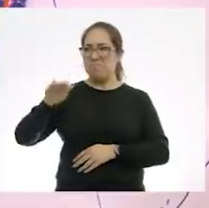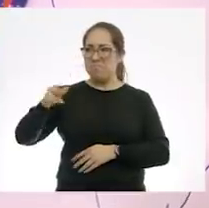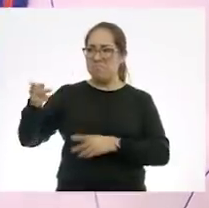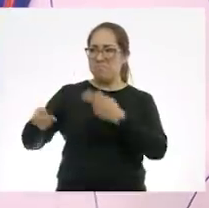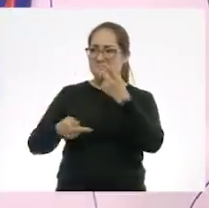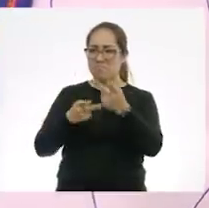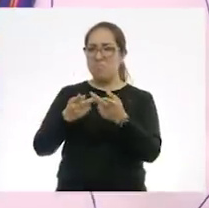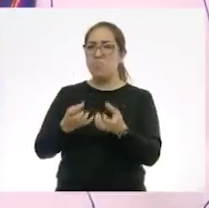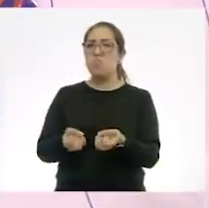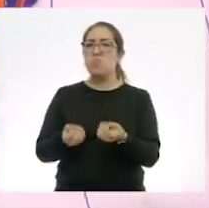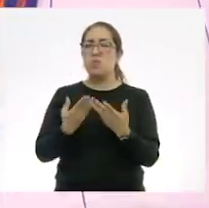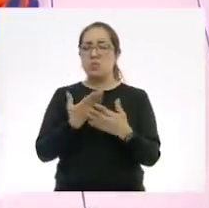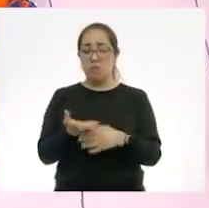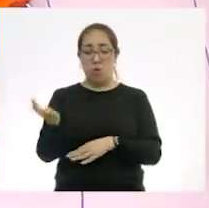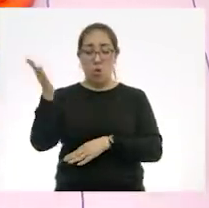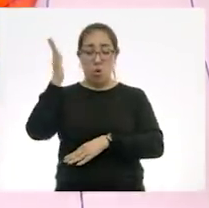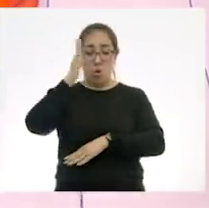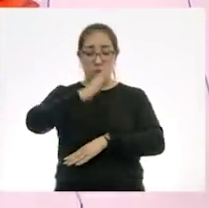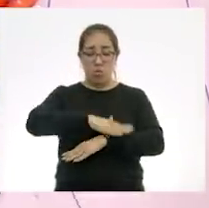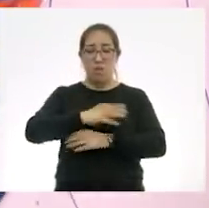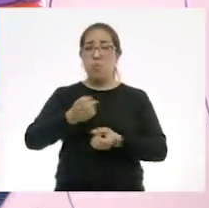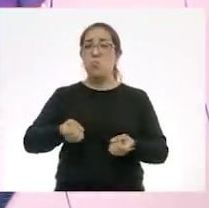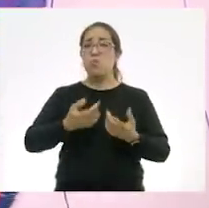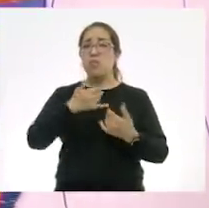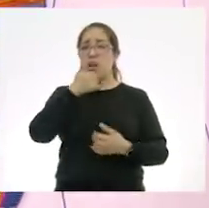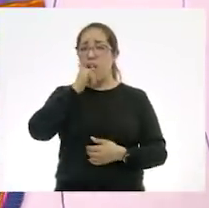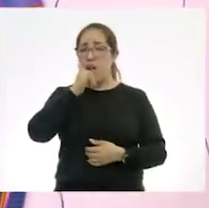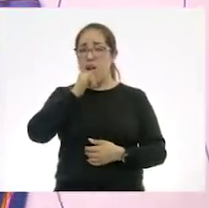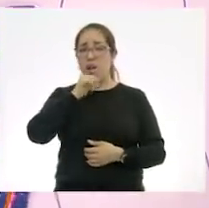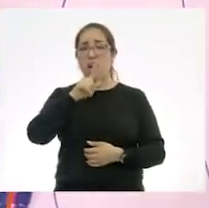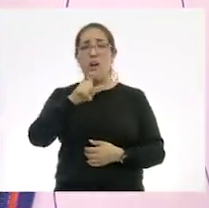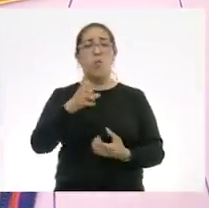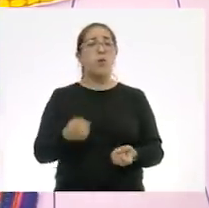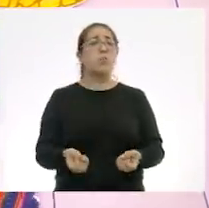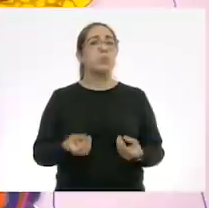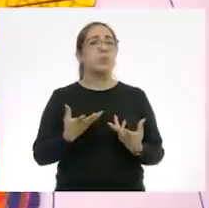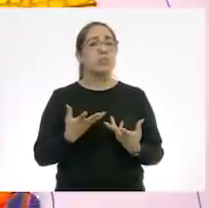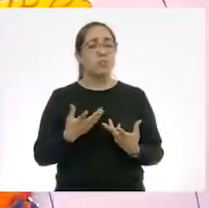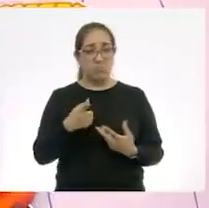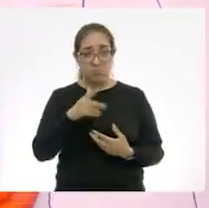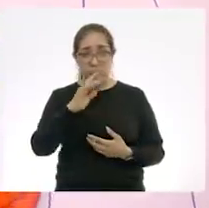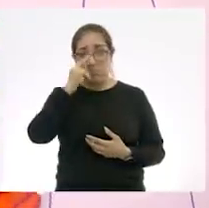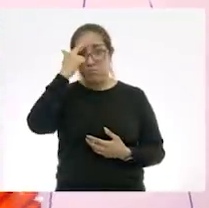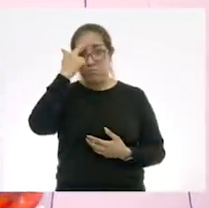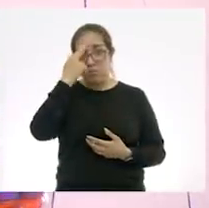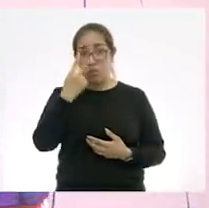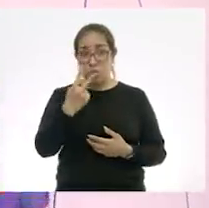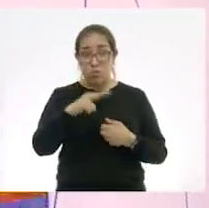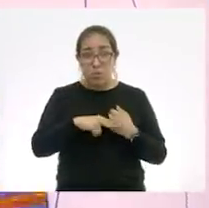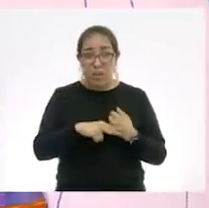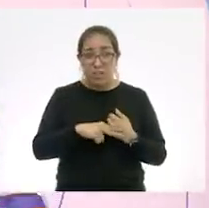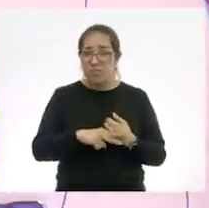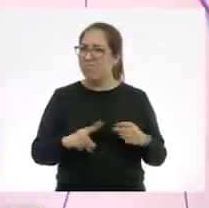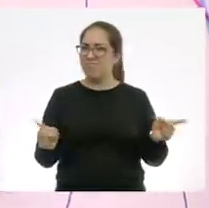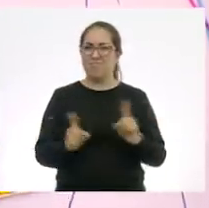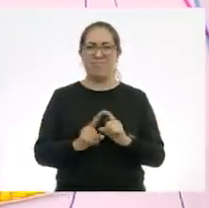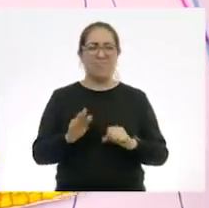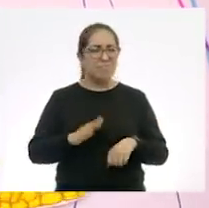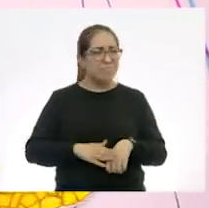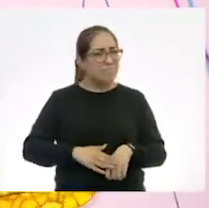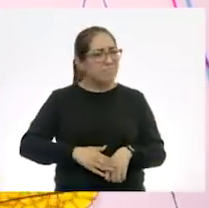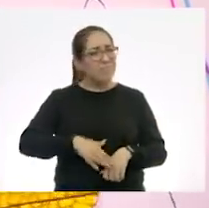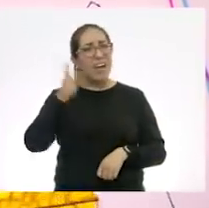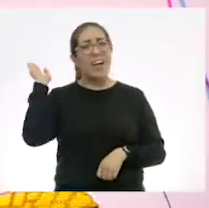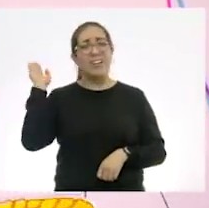debemos beber al día? ¿Lo recuerdan? ¿Ah? ¿Dos vasos? No, dos vasos no, más.